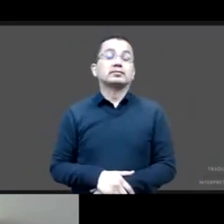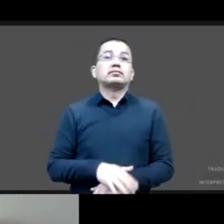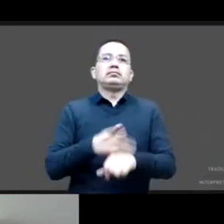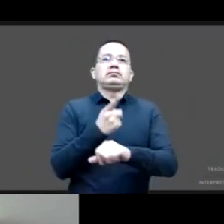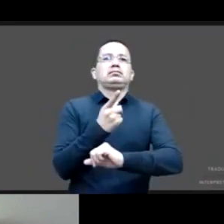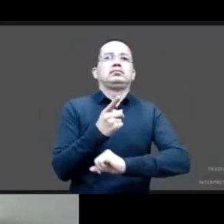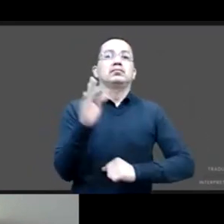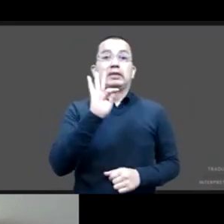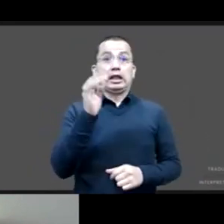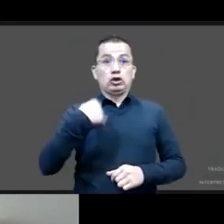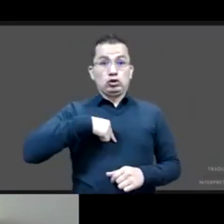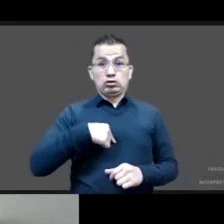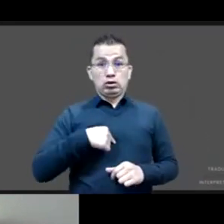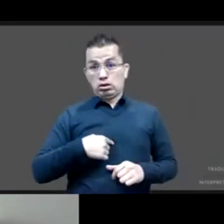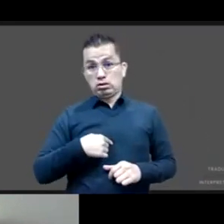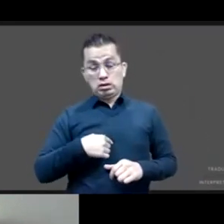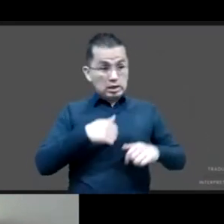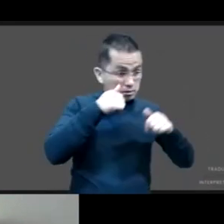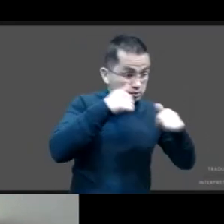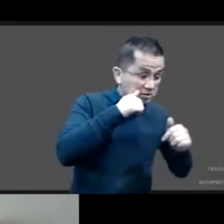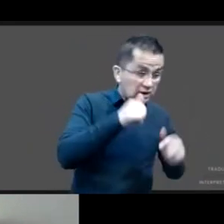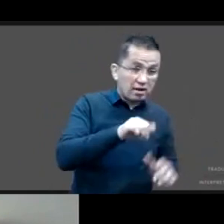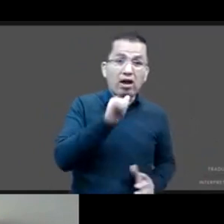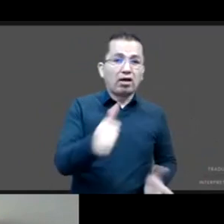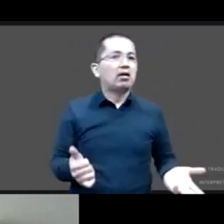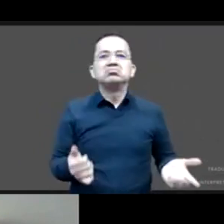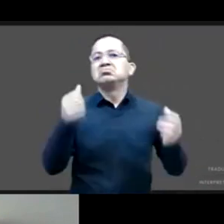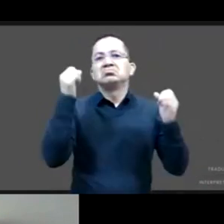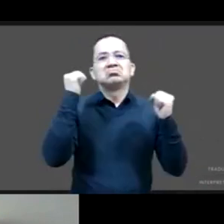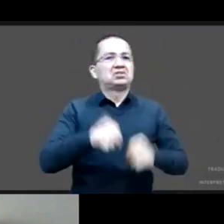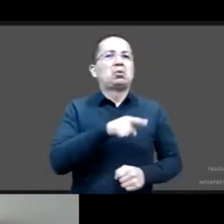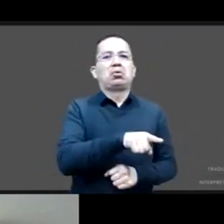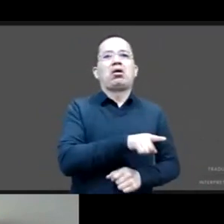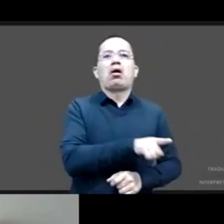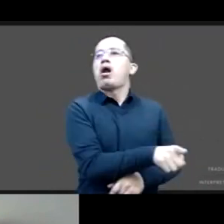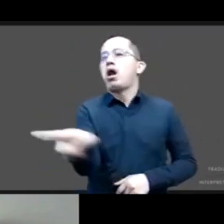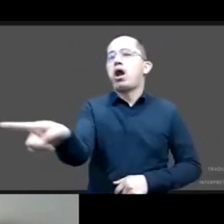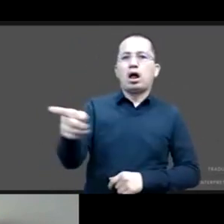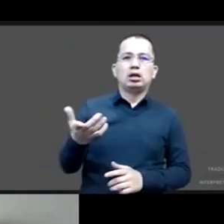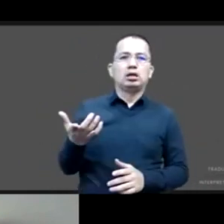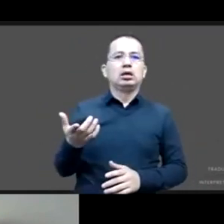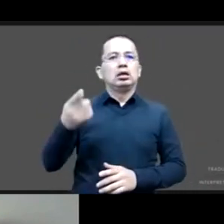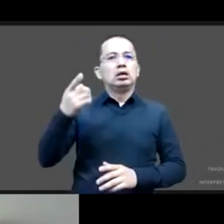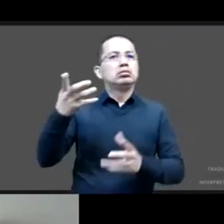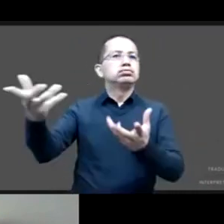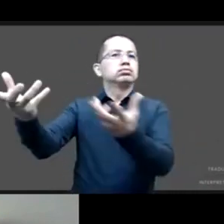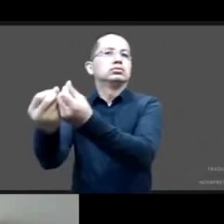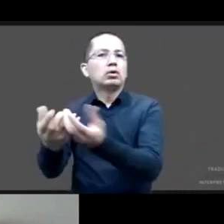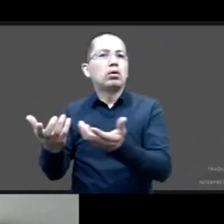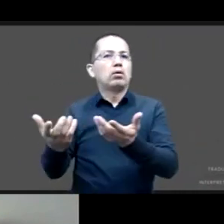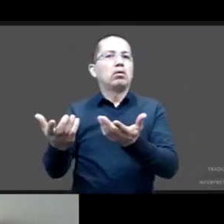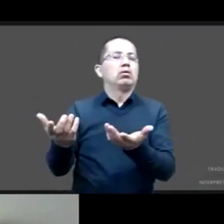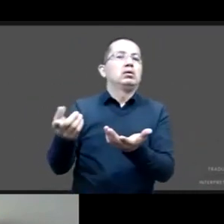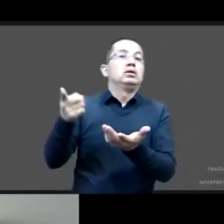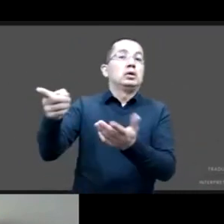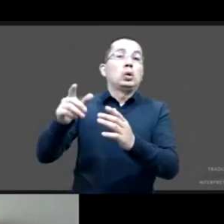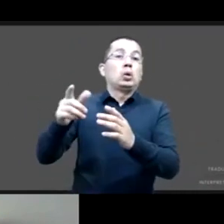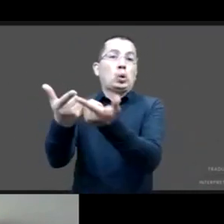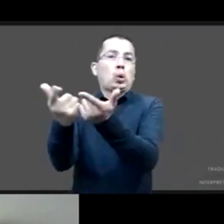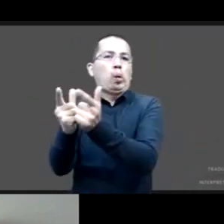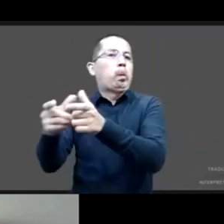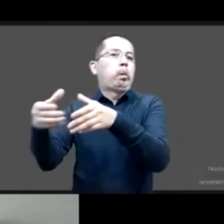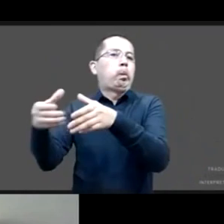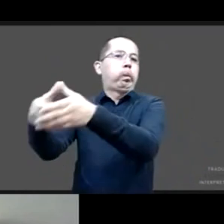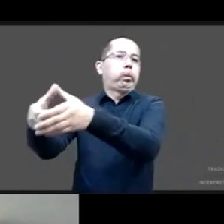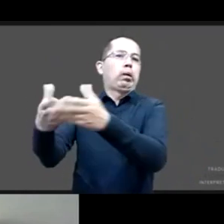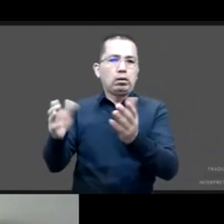esto los jóvenes seguirán buscando opciones como la violencia como el ingreso a estos grupos de